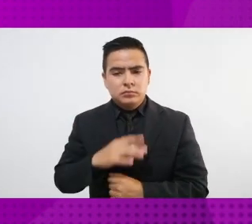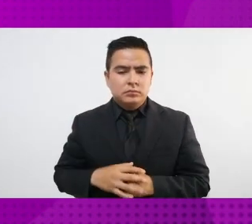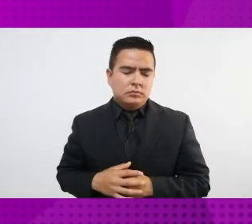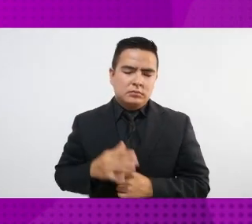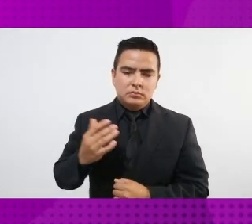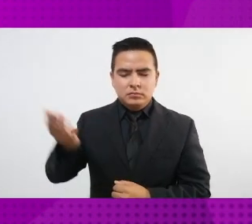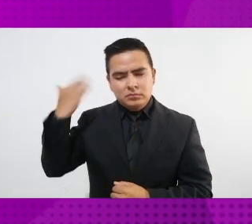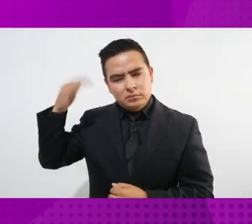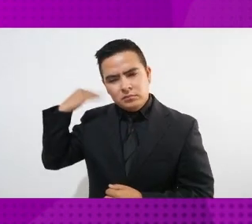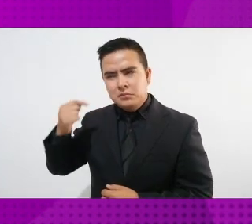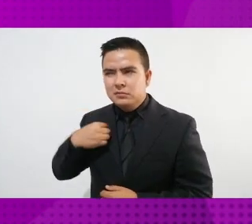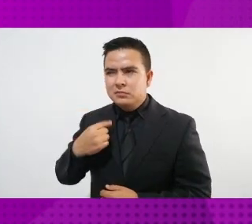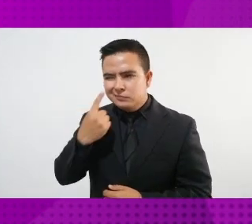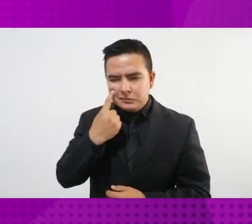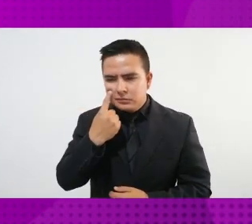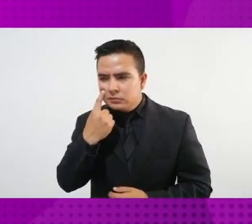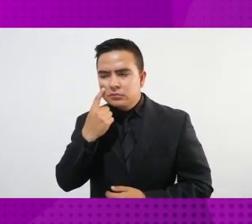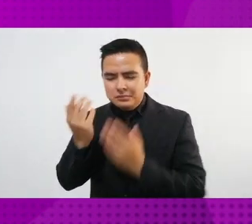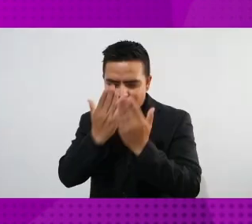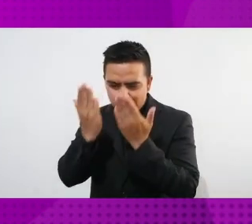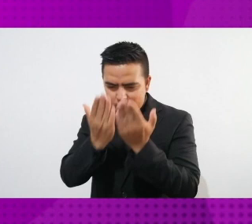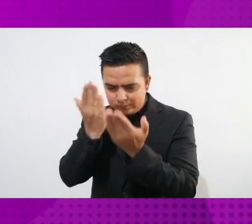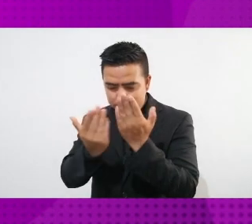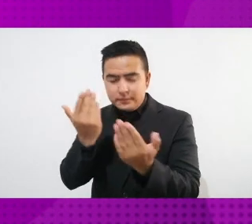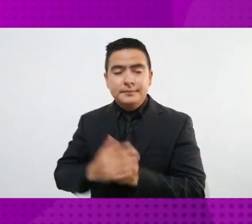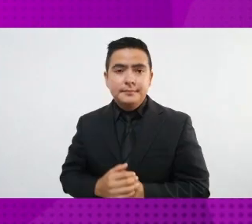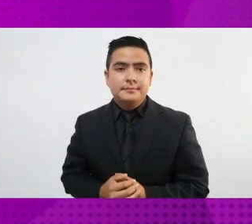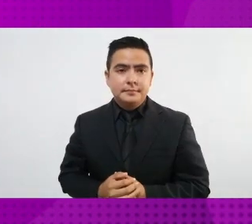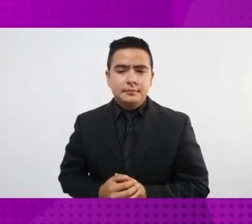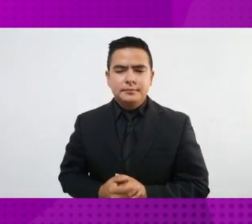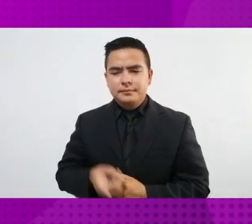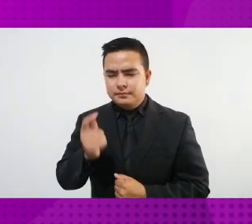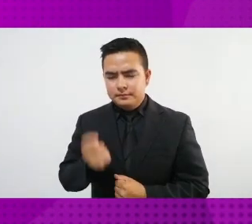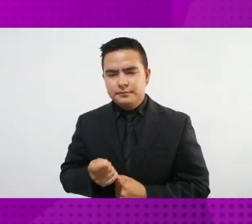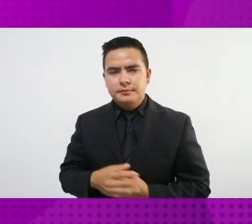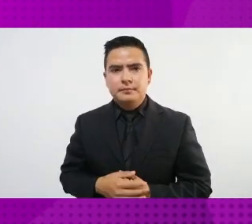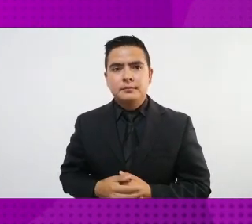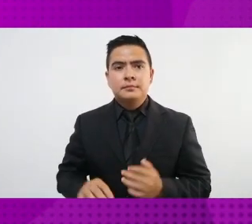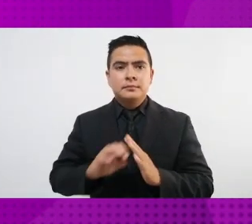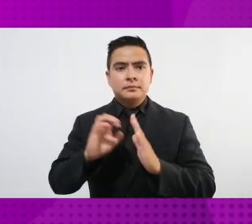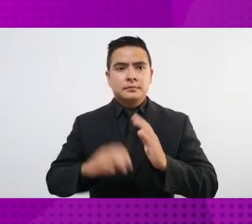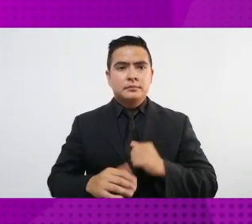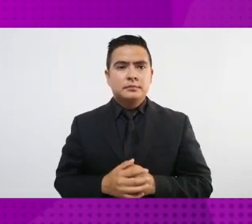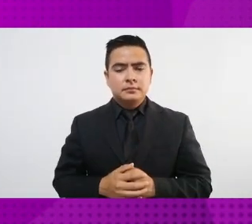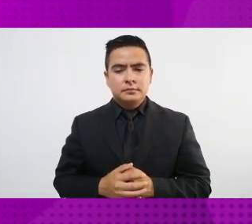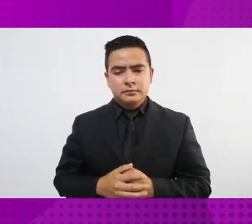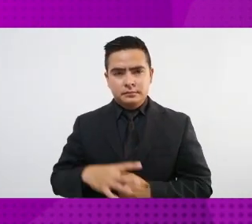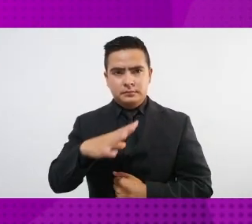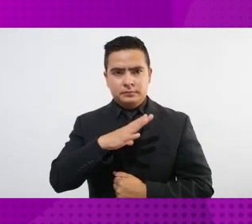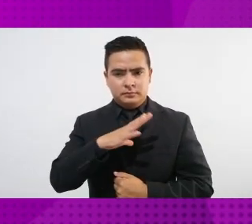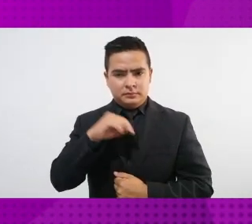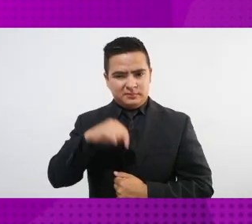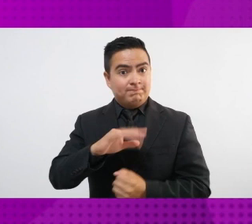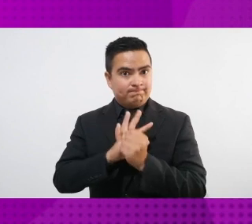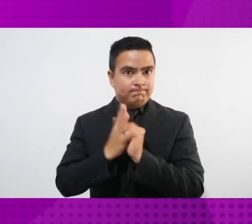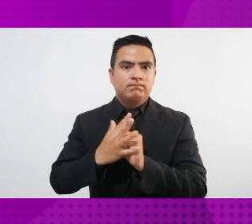venido trabajando últimamente, este tema, y para enfatizar algo, que cuando se da